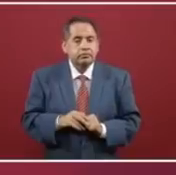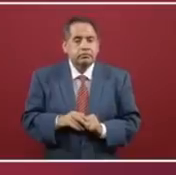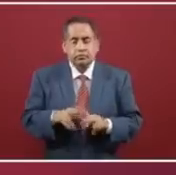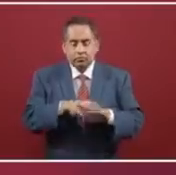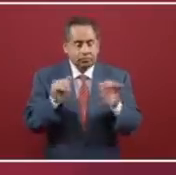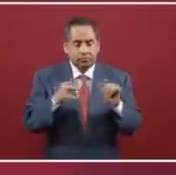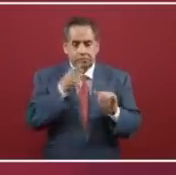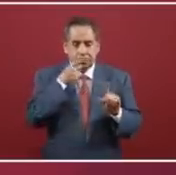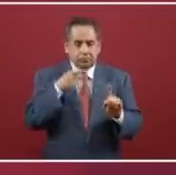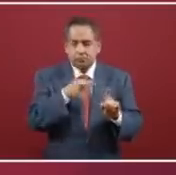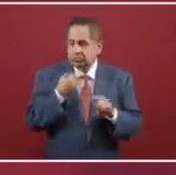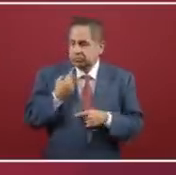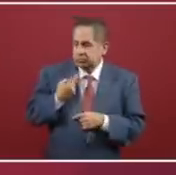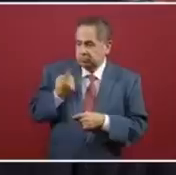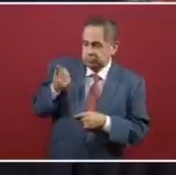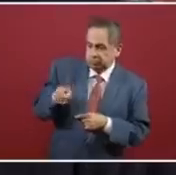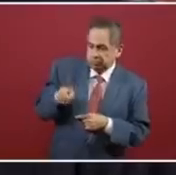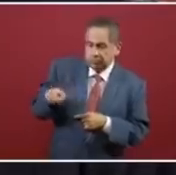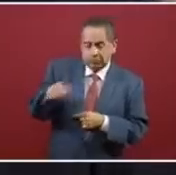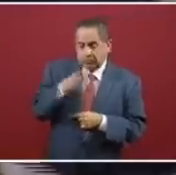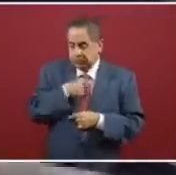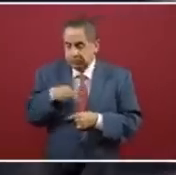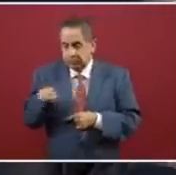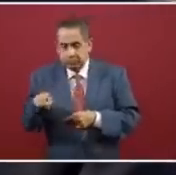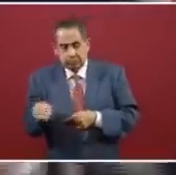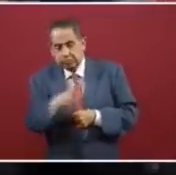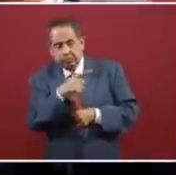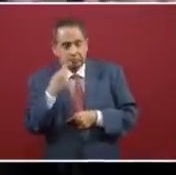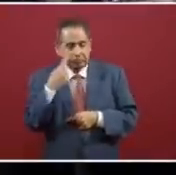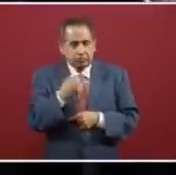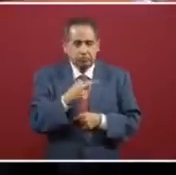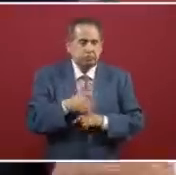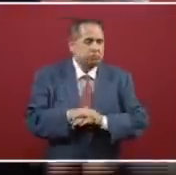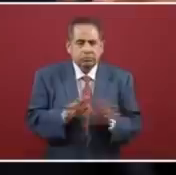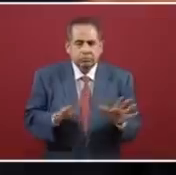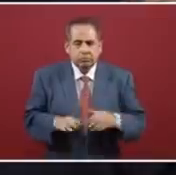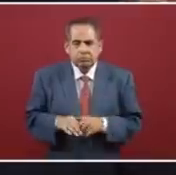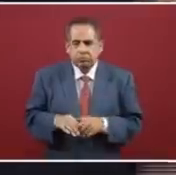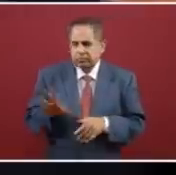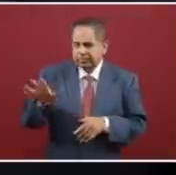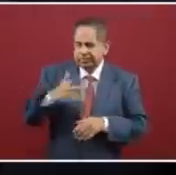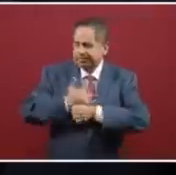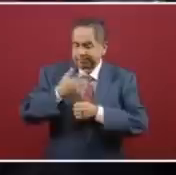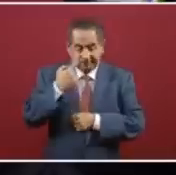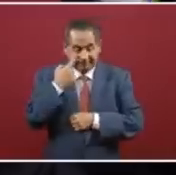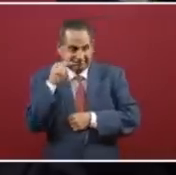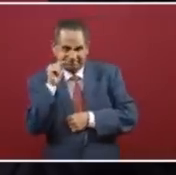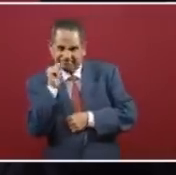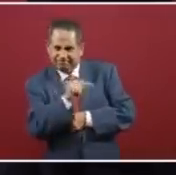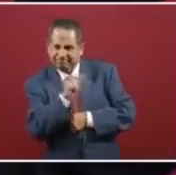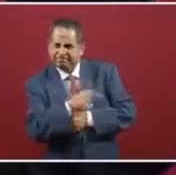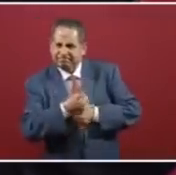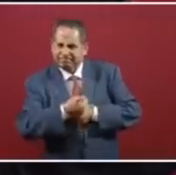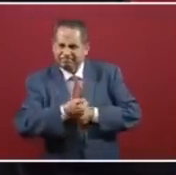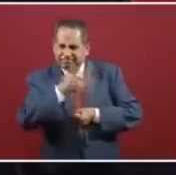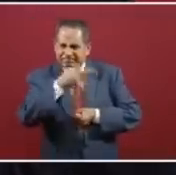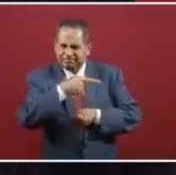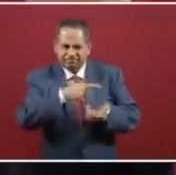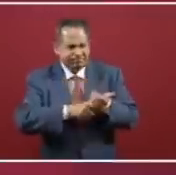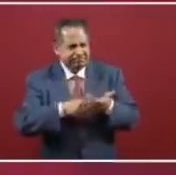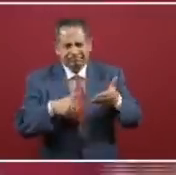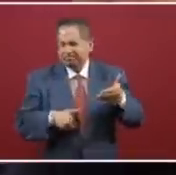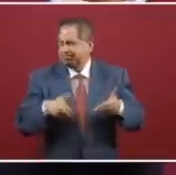a nadie instruyó a ver este periodista este